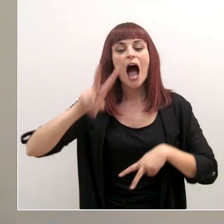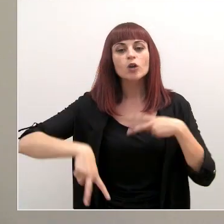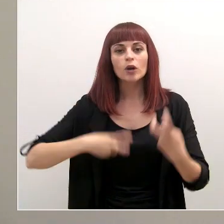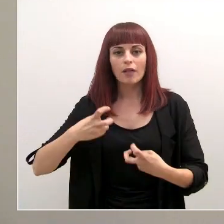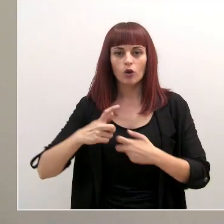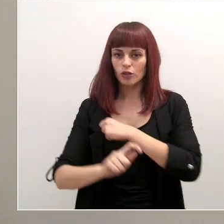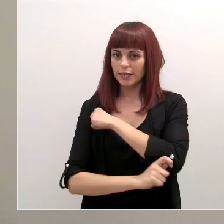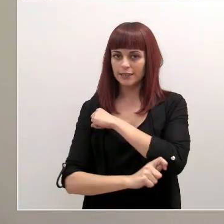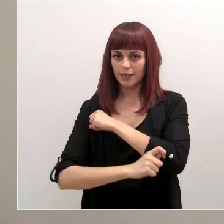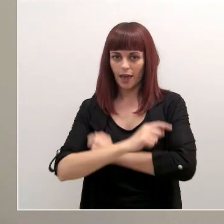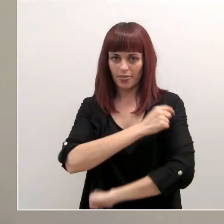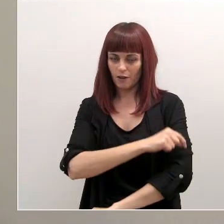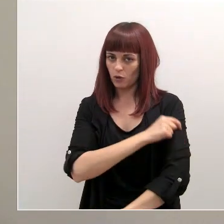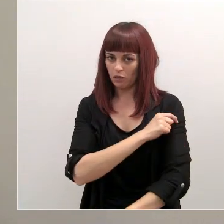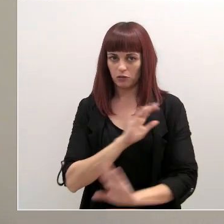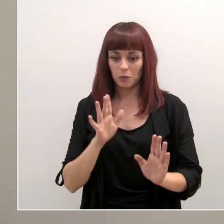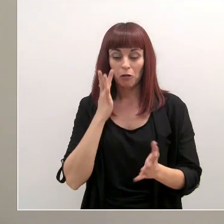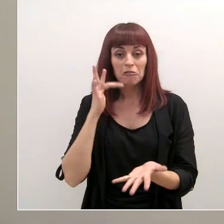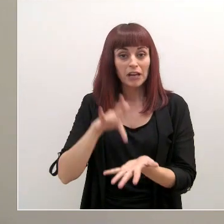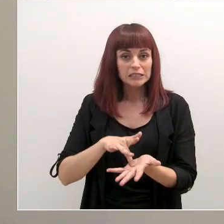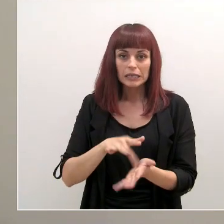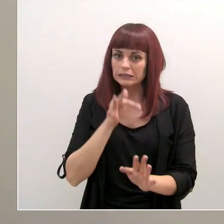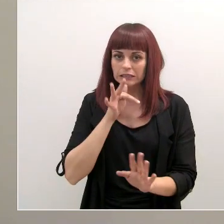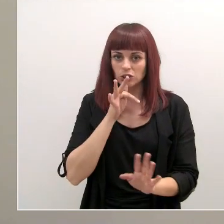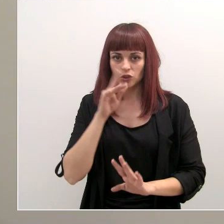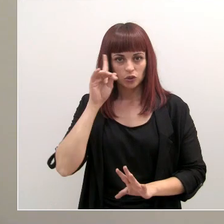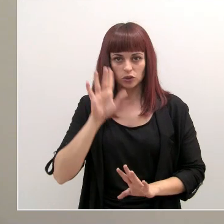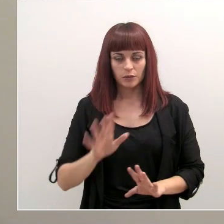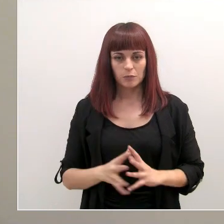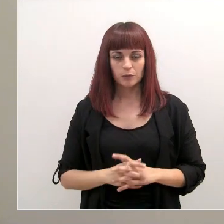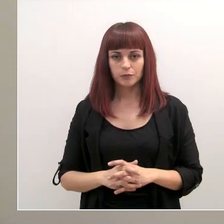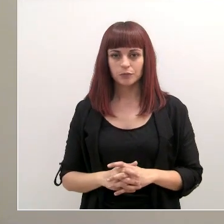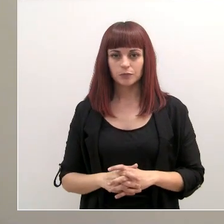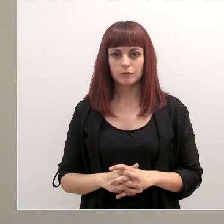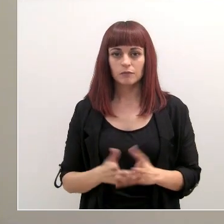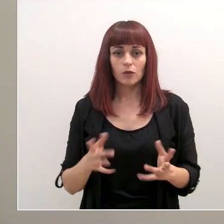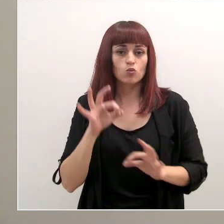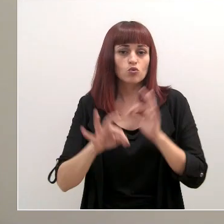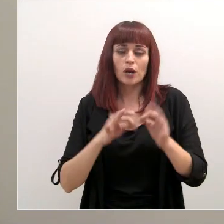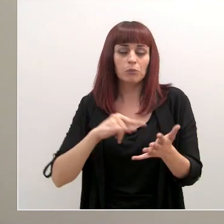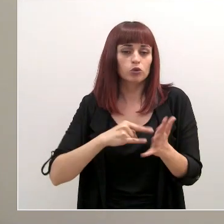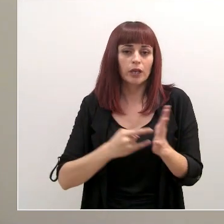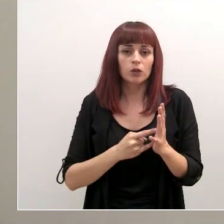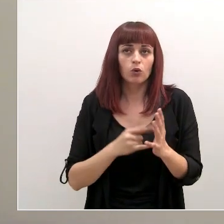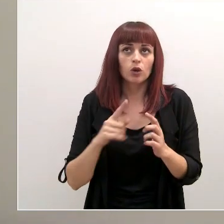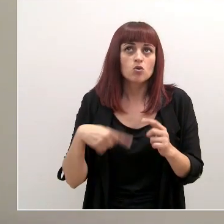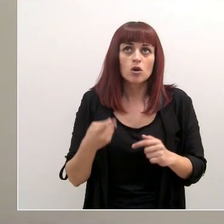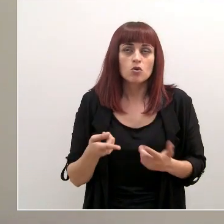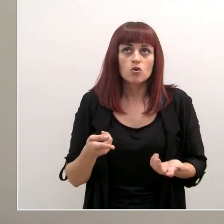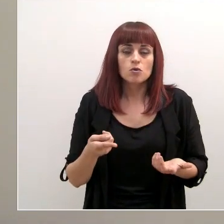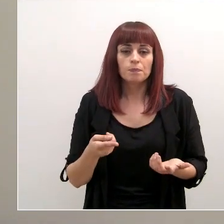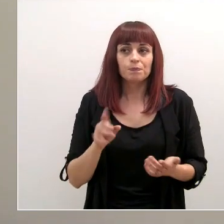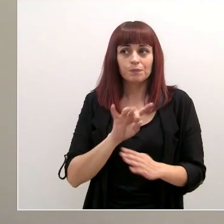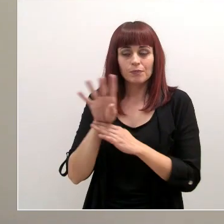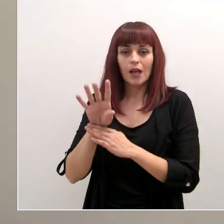de la estrategia, que todavía no tenemos fecha de la misma, en un organismo técnico y luego irá a